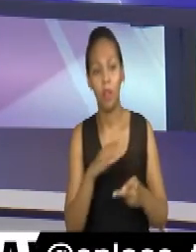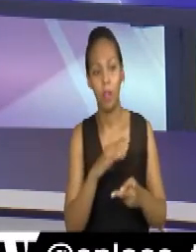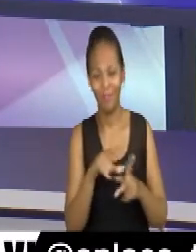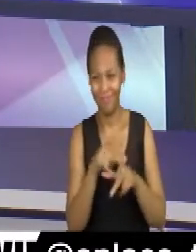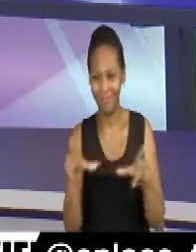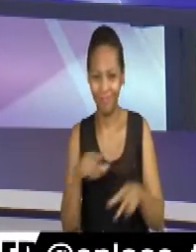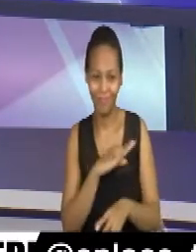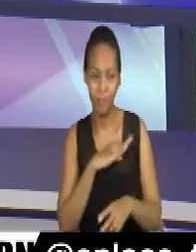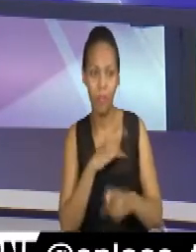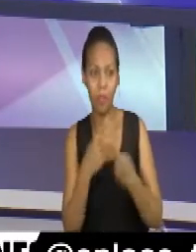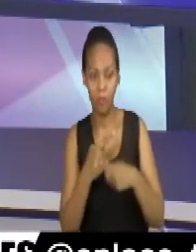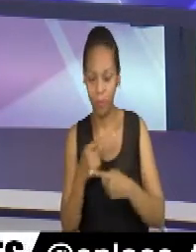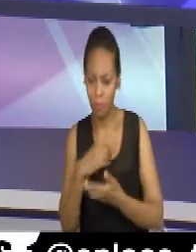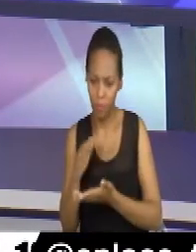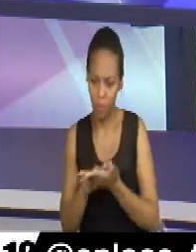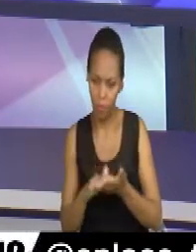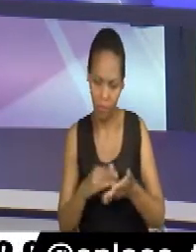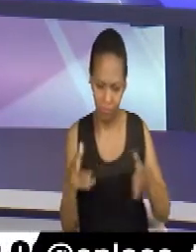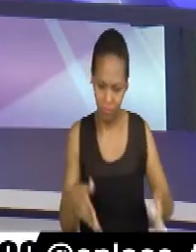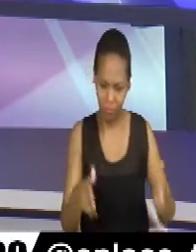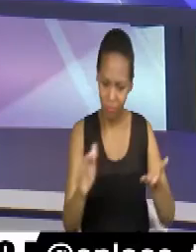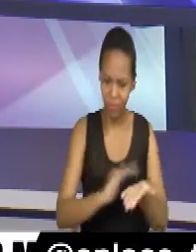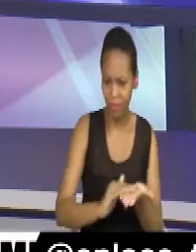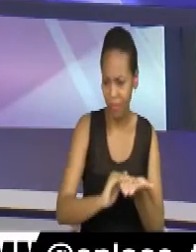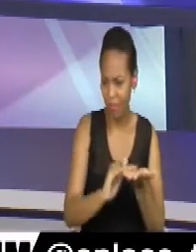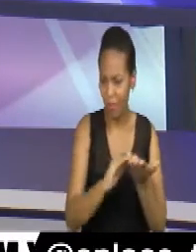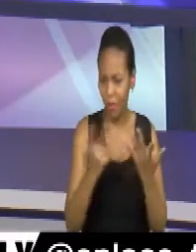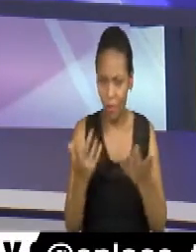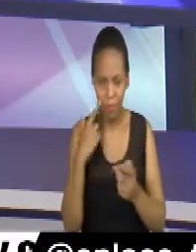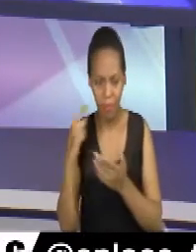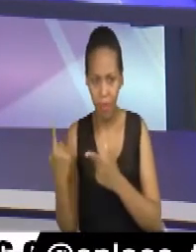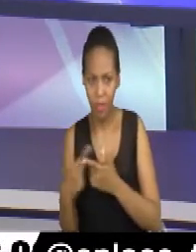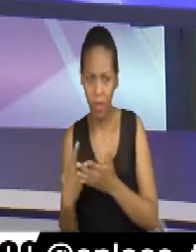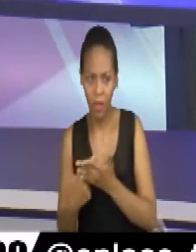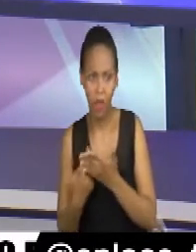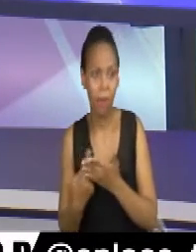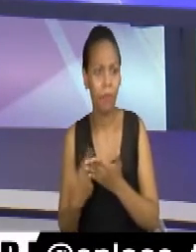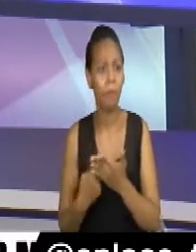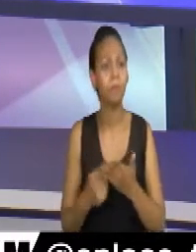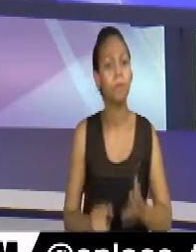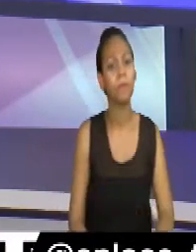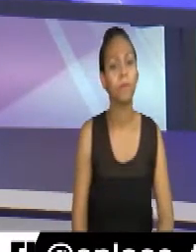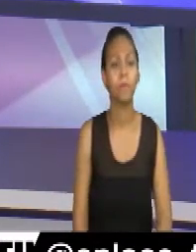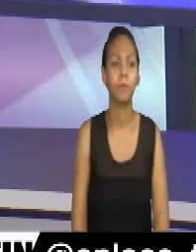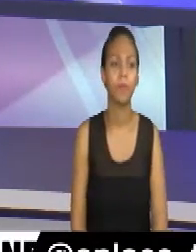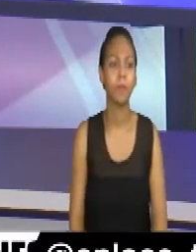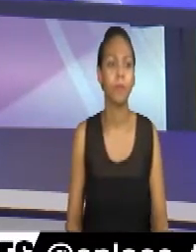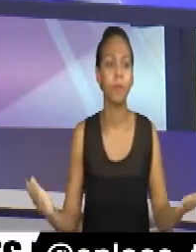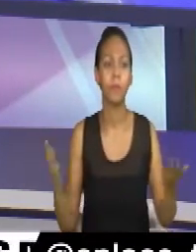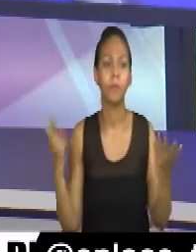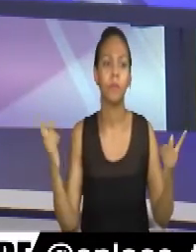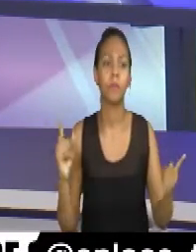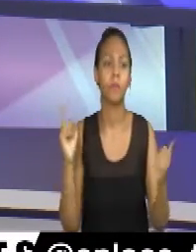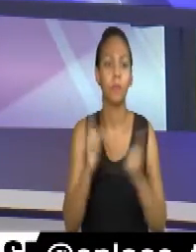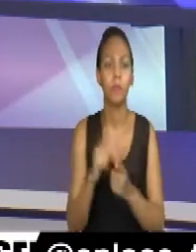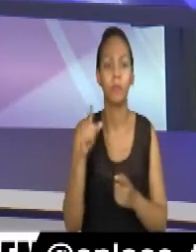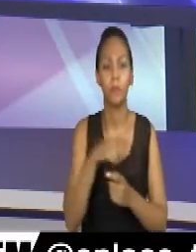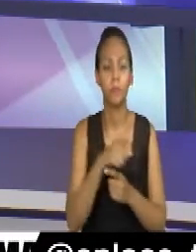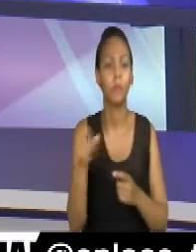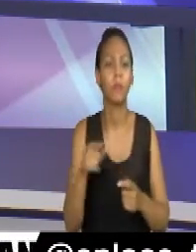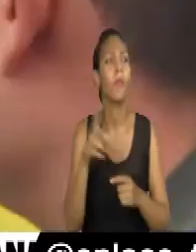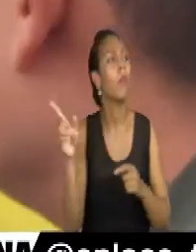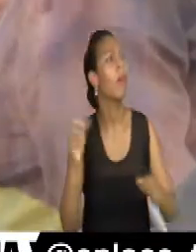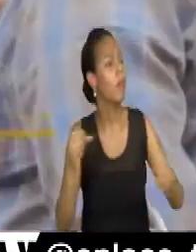de recuperación de la malla vial. El encuentro se realizó en el sitio donde los transportadores adelantaban protestas